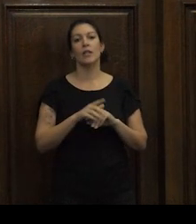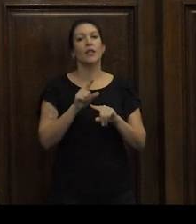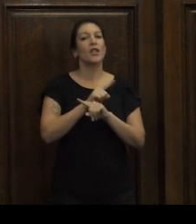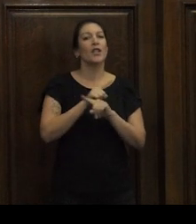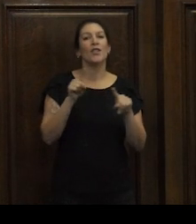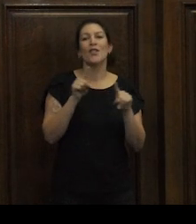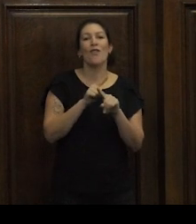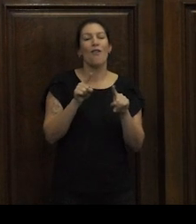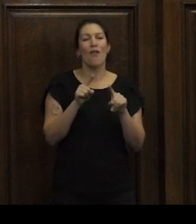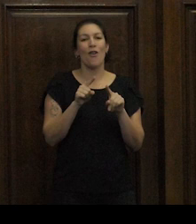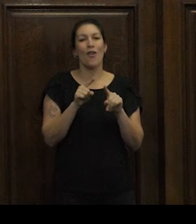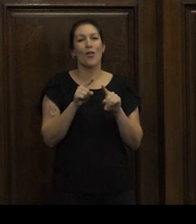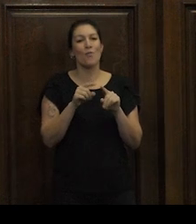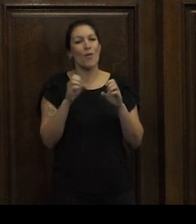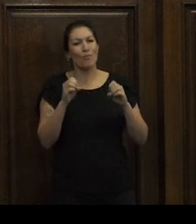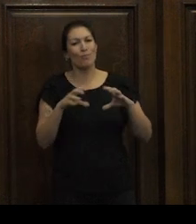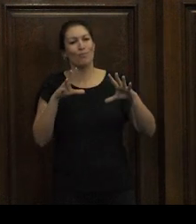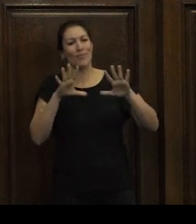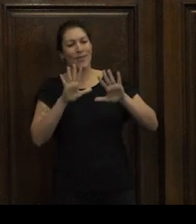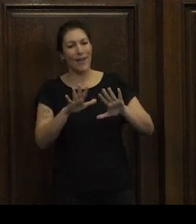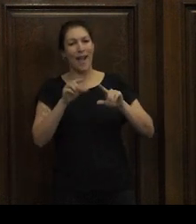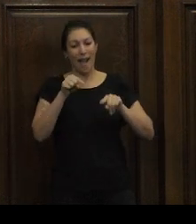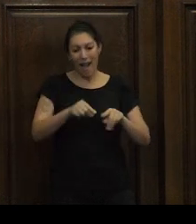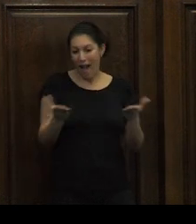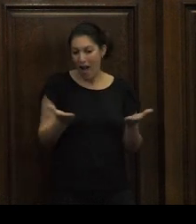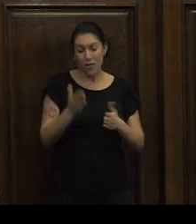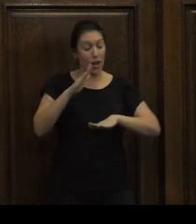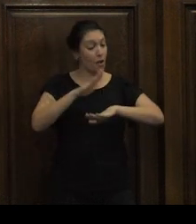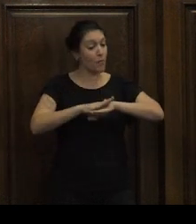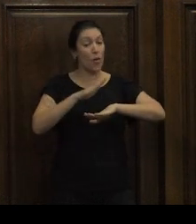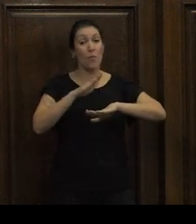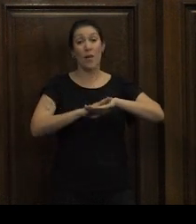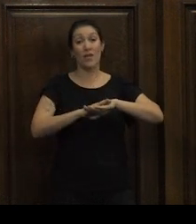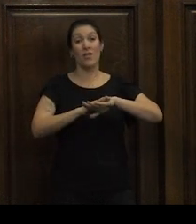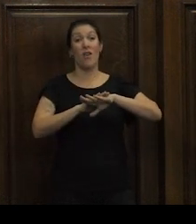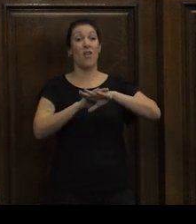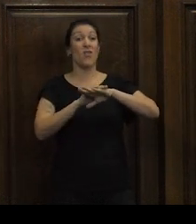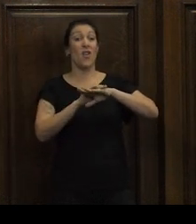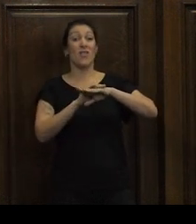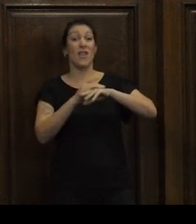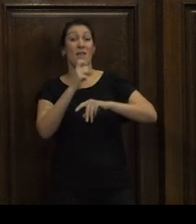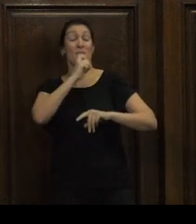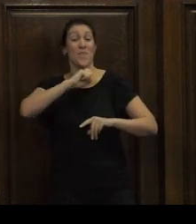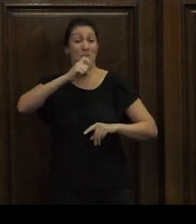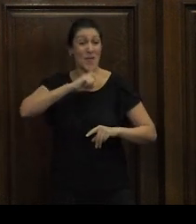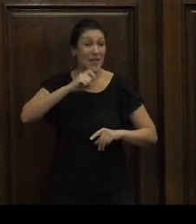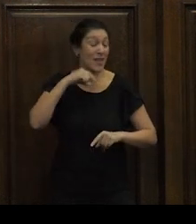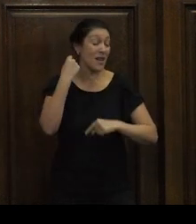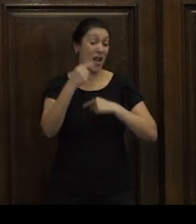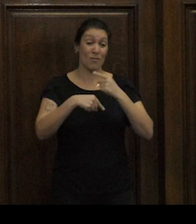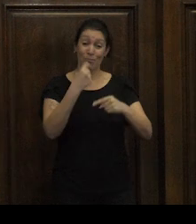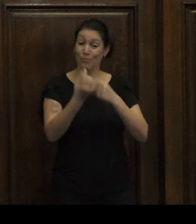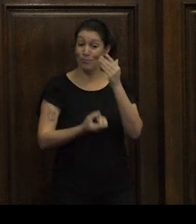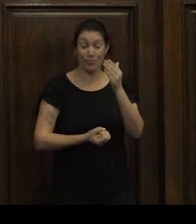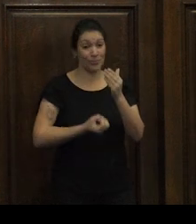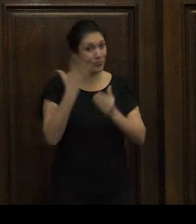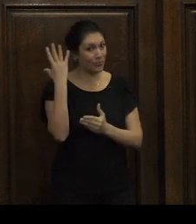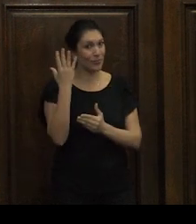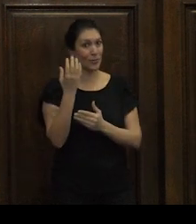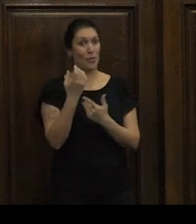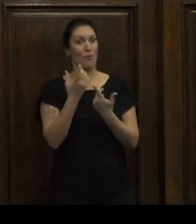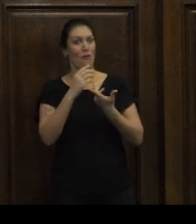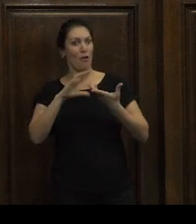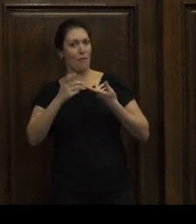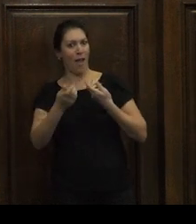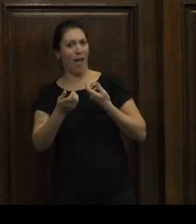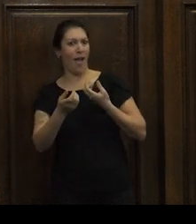No por casualidad, es aquí, ¿no? Ahora, donde el cinismo aparece como una estrategia exitosa